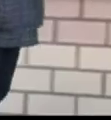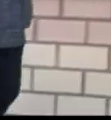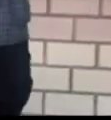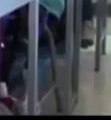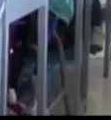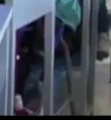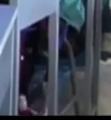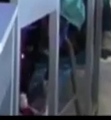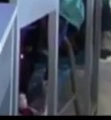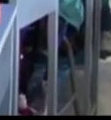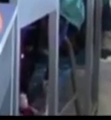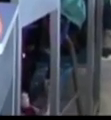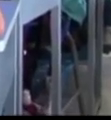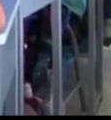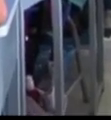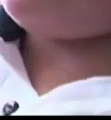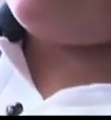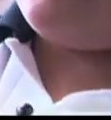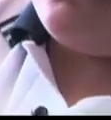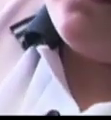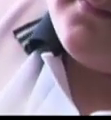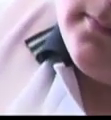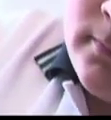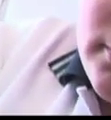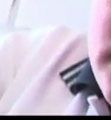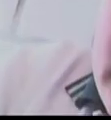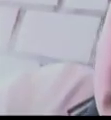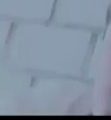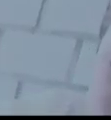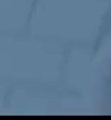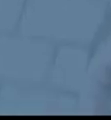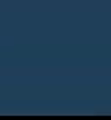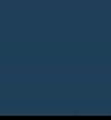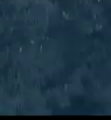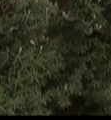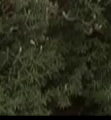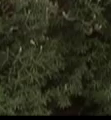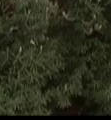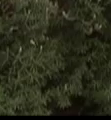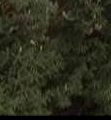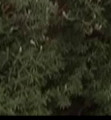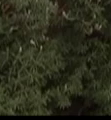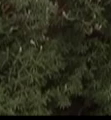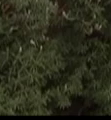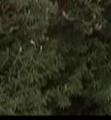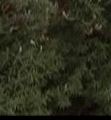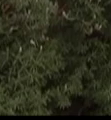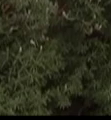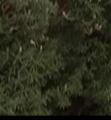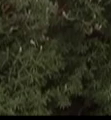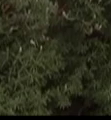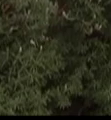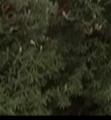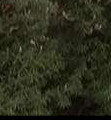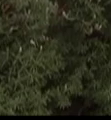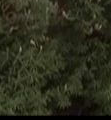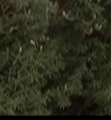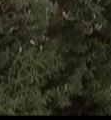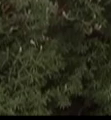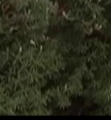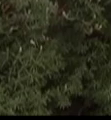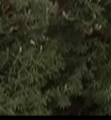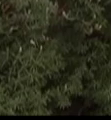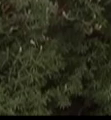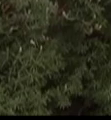se analizan los retos que tiene por delante el sistema educativo. Y no te pierdas nuestra sección Rebotando